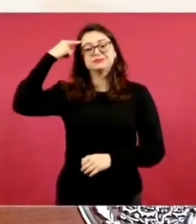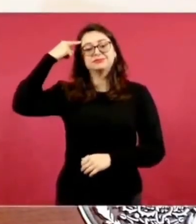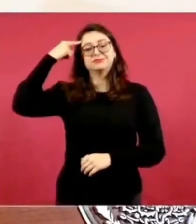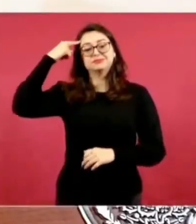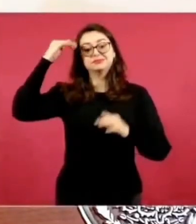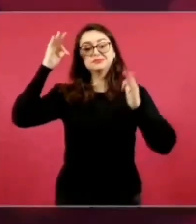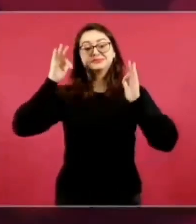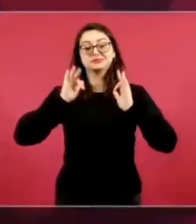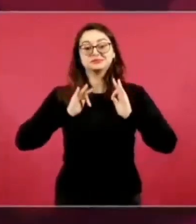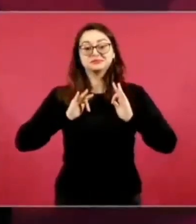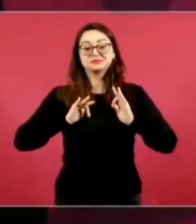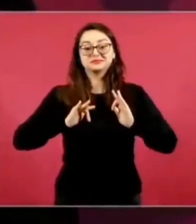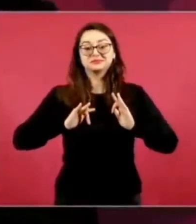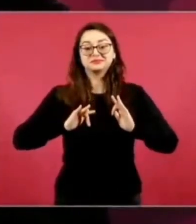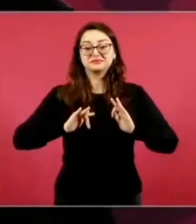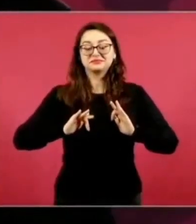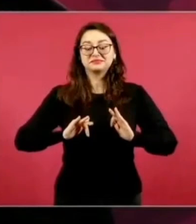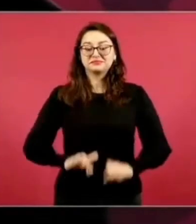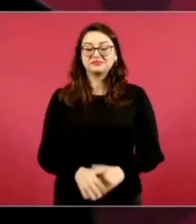Como decía